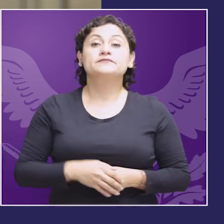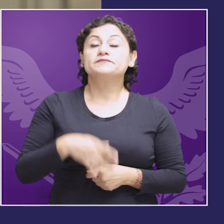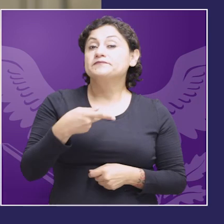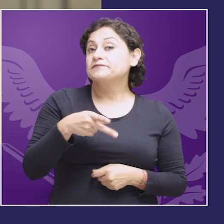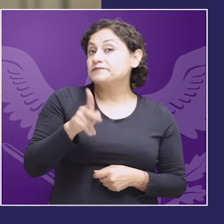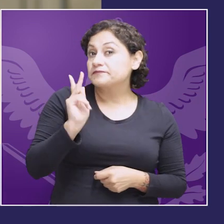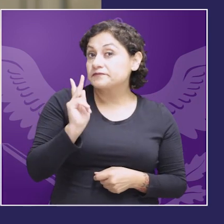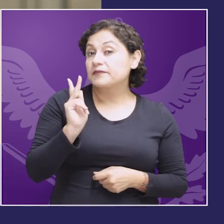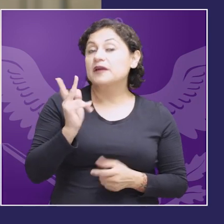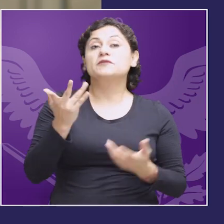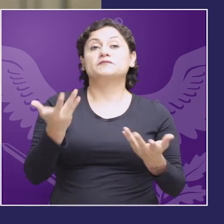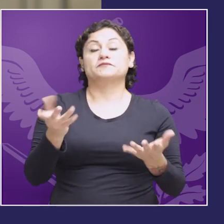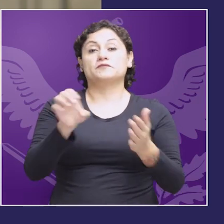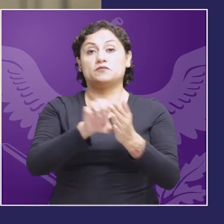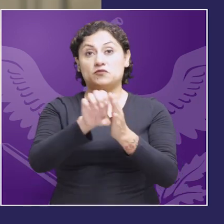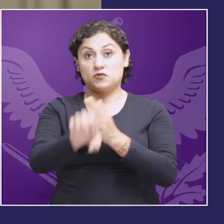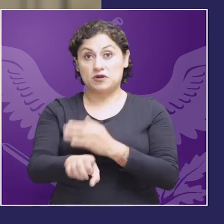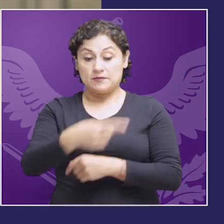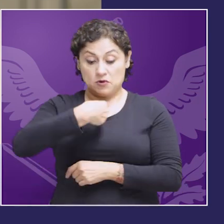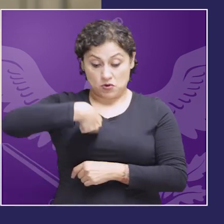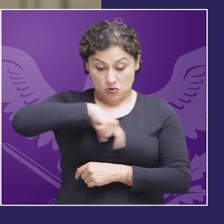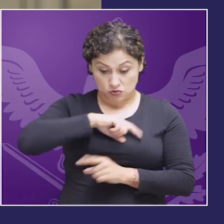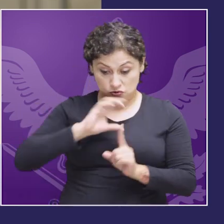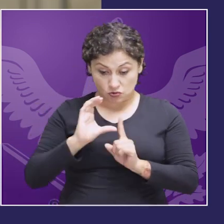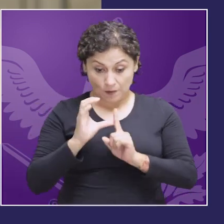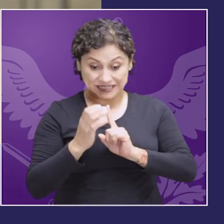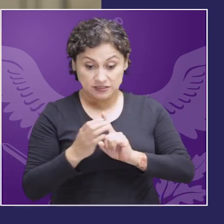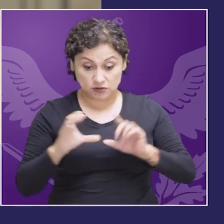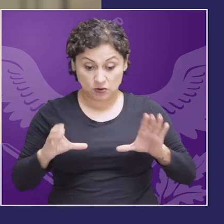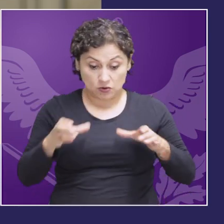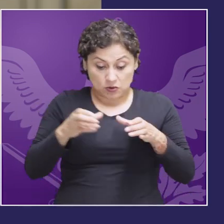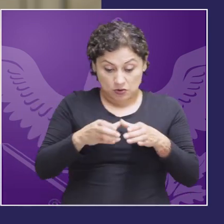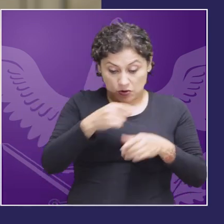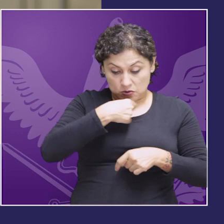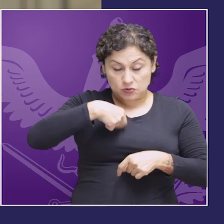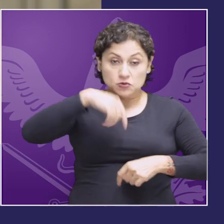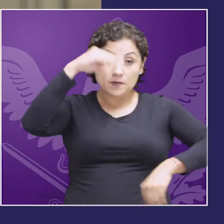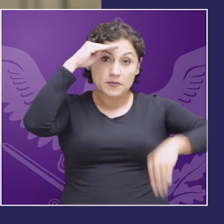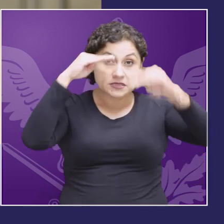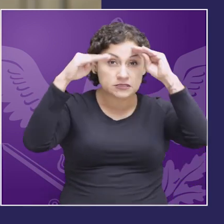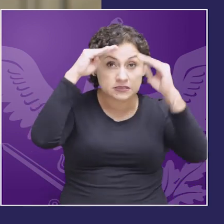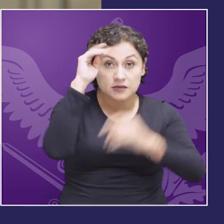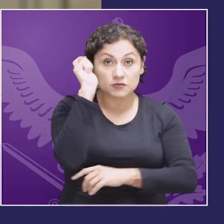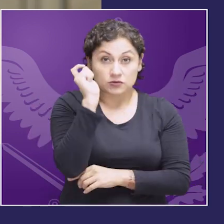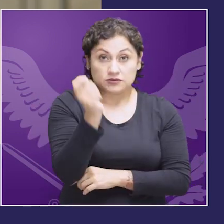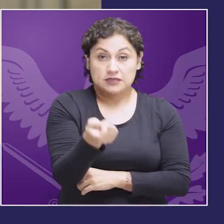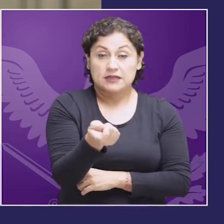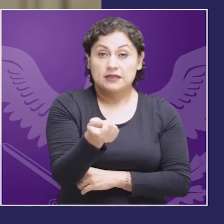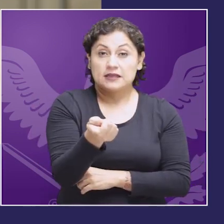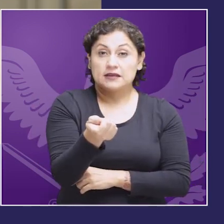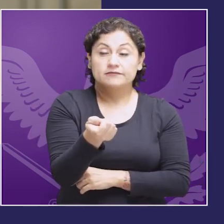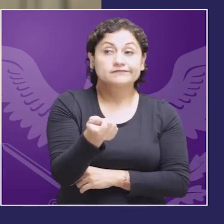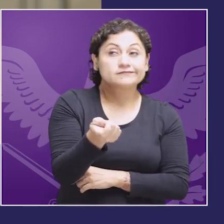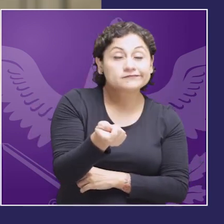específicas. Pero desde la mirada de la Comisión Permanente, lo que hemos tratado de hacer